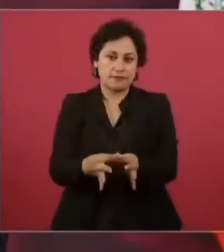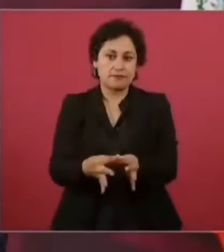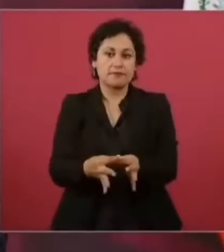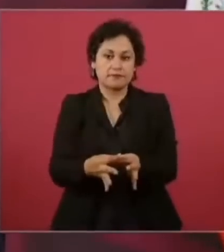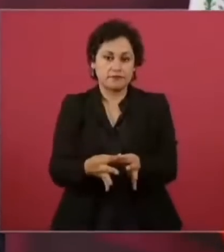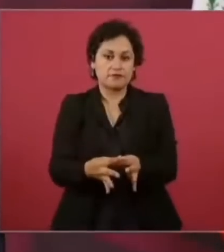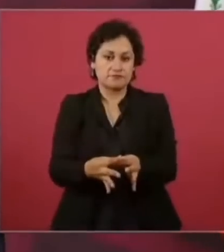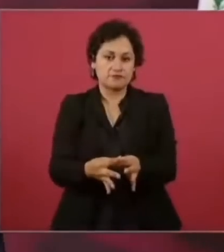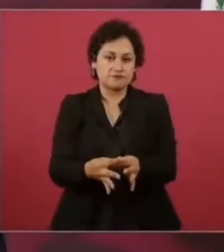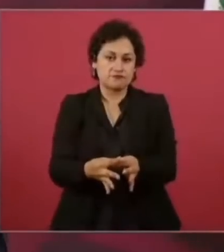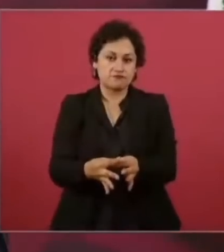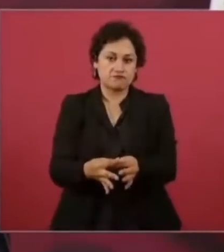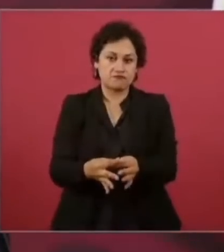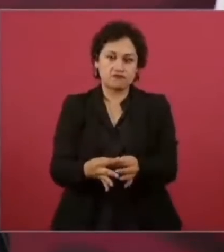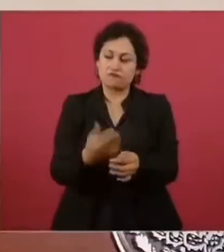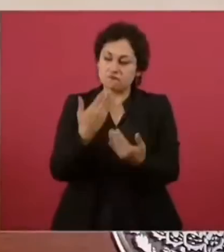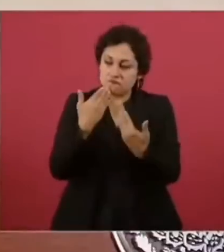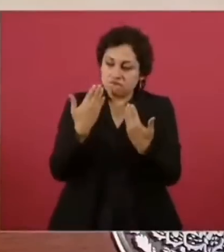hay